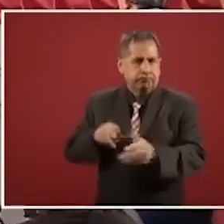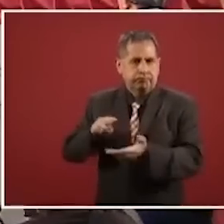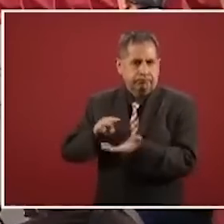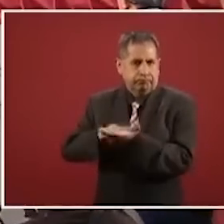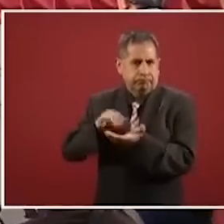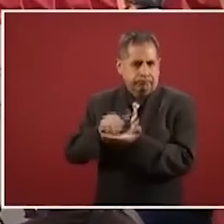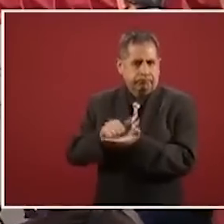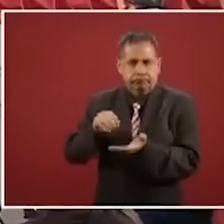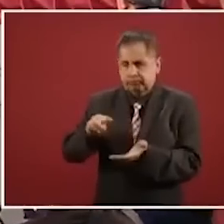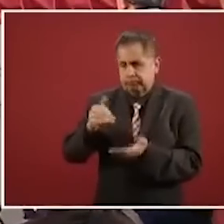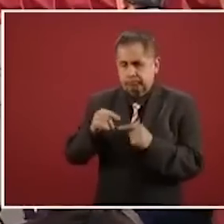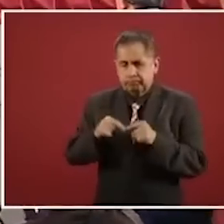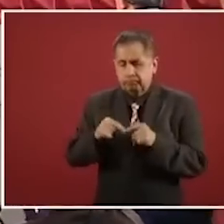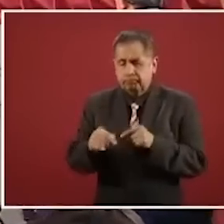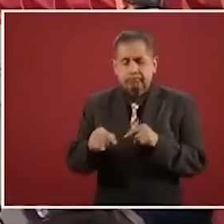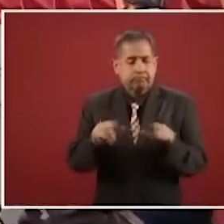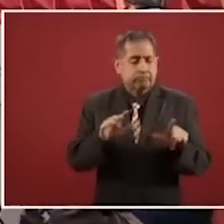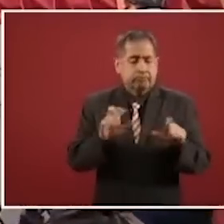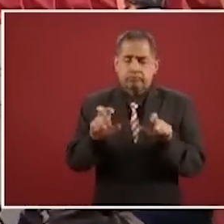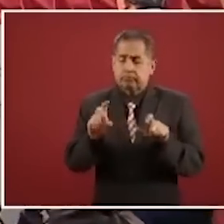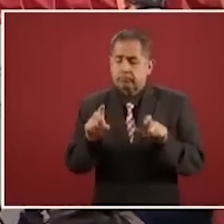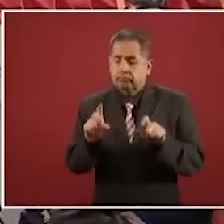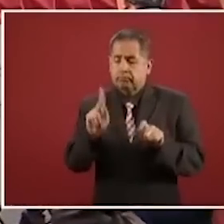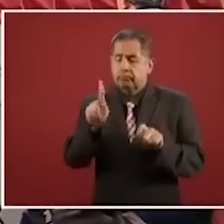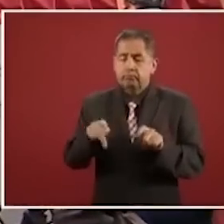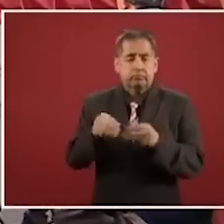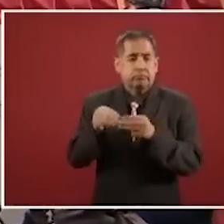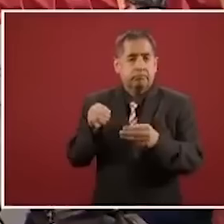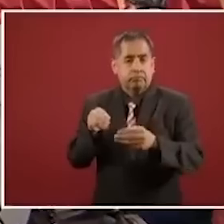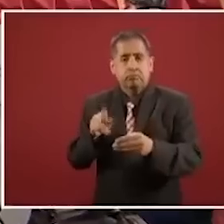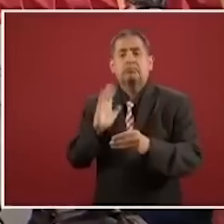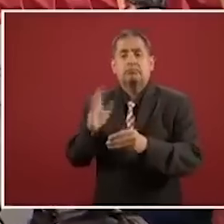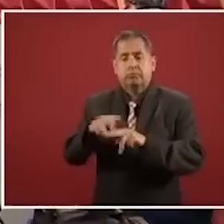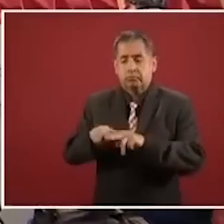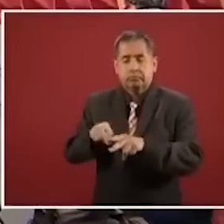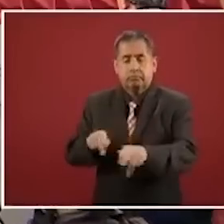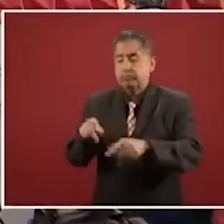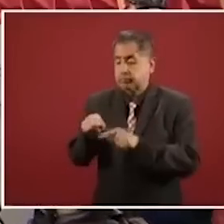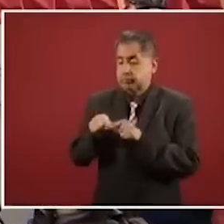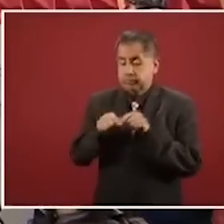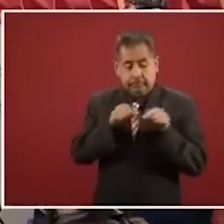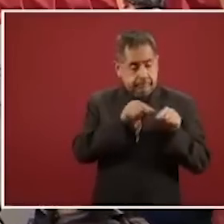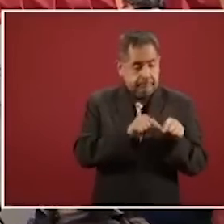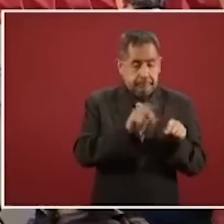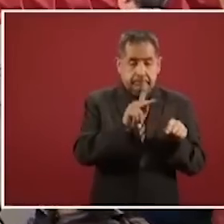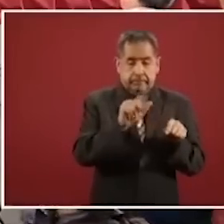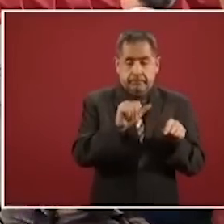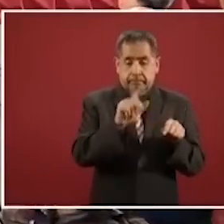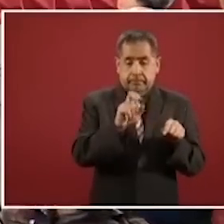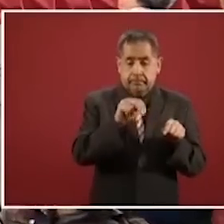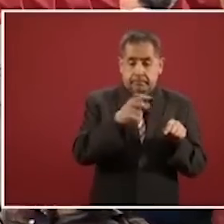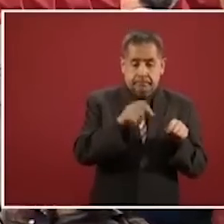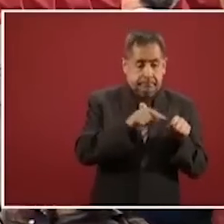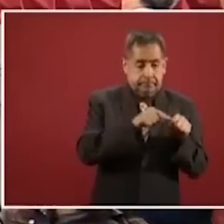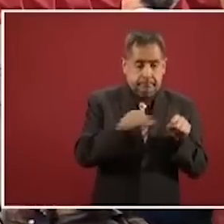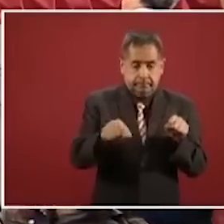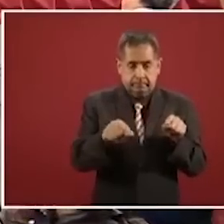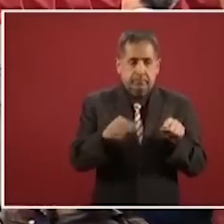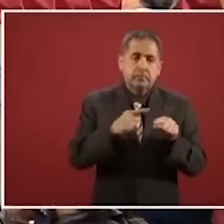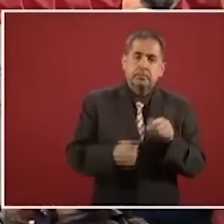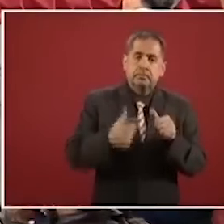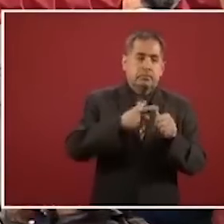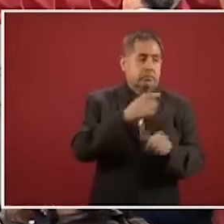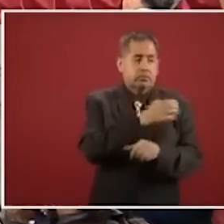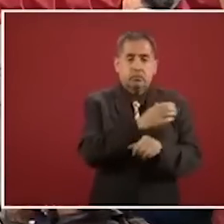un tramo 730 kilómetros con vía ya existente que va de Palenque, o sea, Palenque recibe el tren que llega de